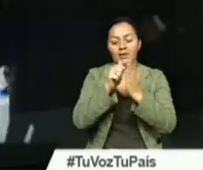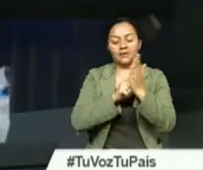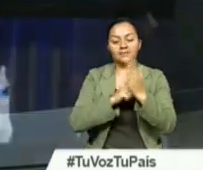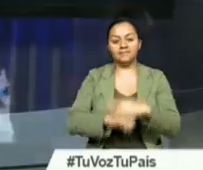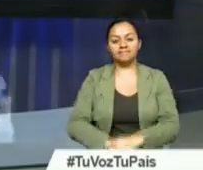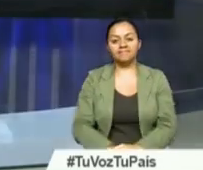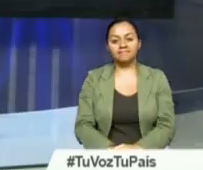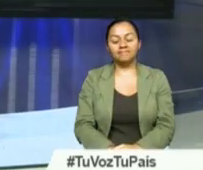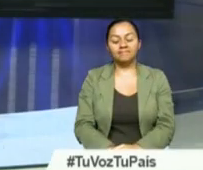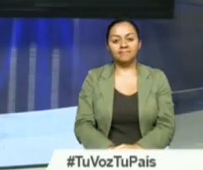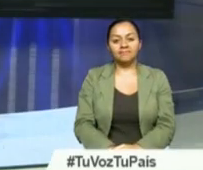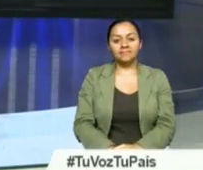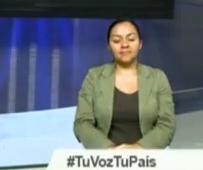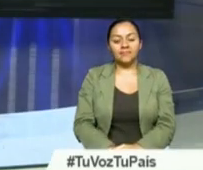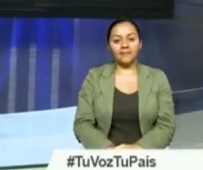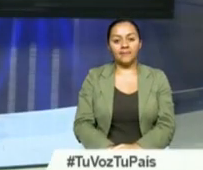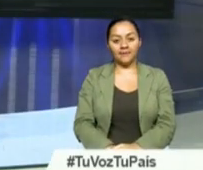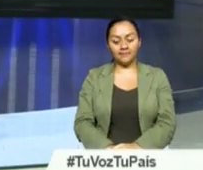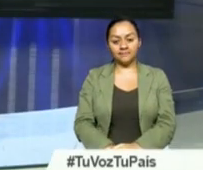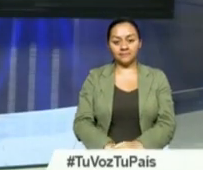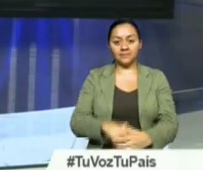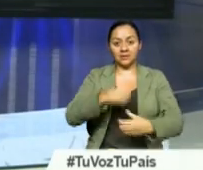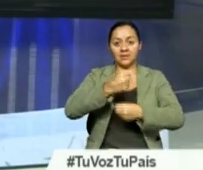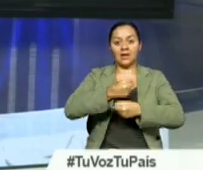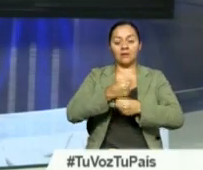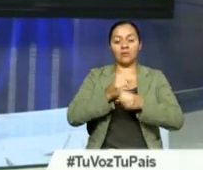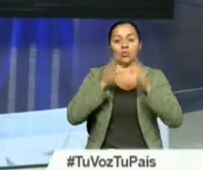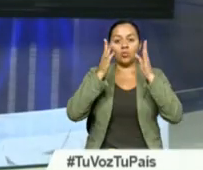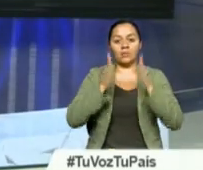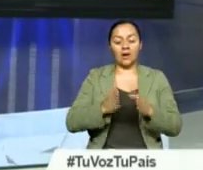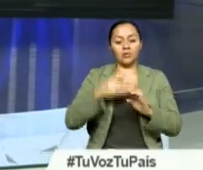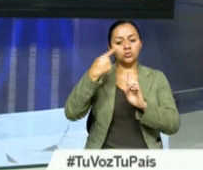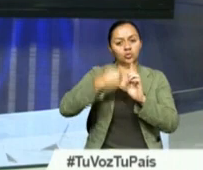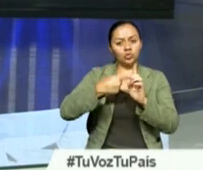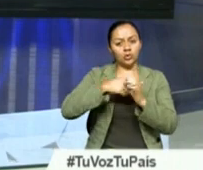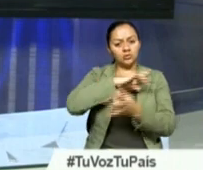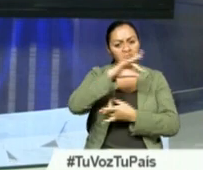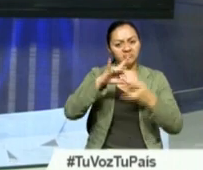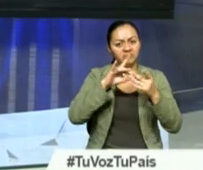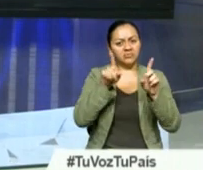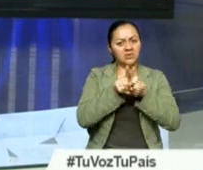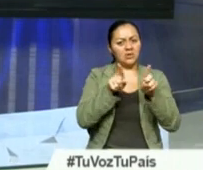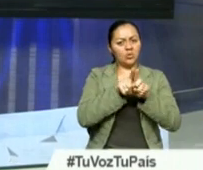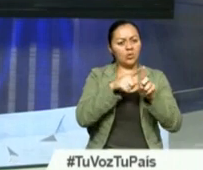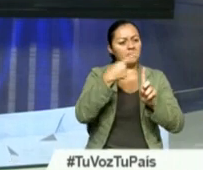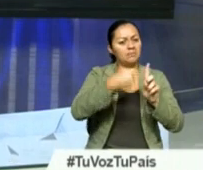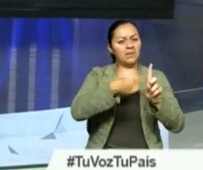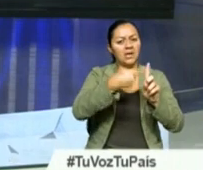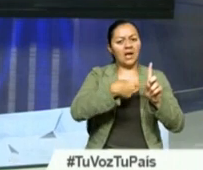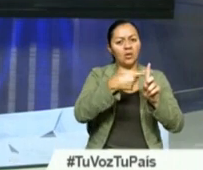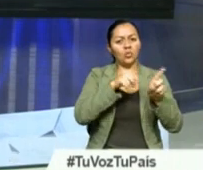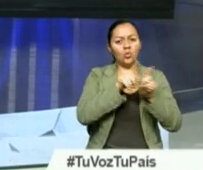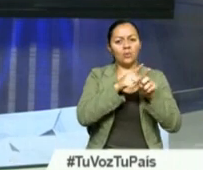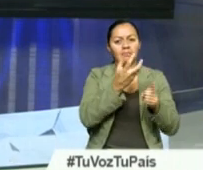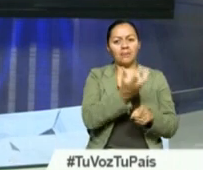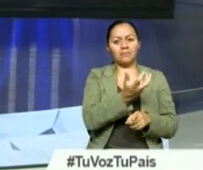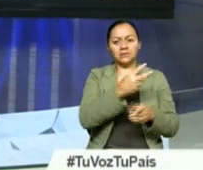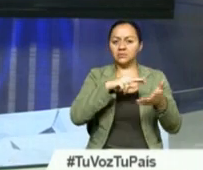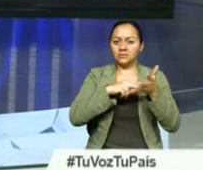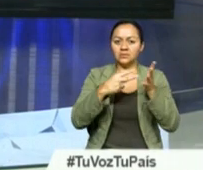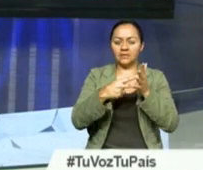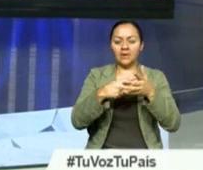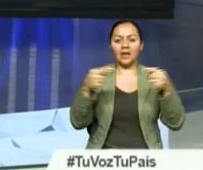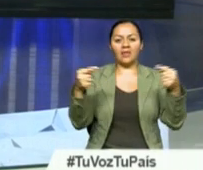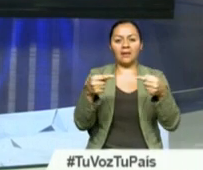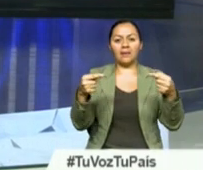Ciudadano. Tratar el trabajo humano y los salarios exactamente de la misma manera que el mercado de papas nos muestra la pobreza del debate,